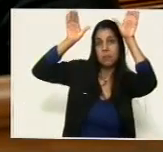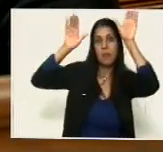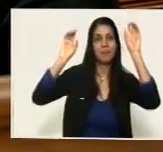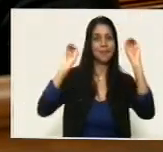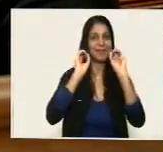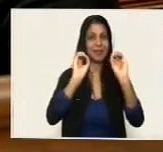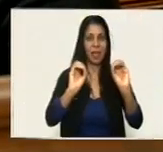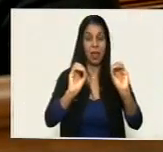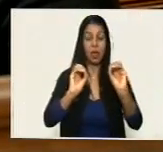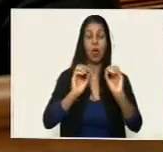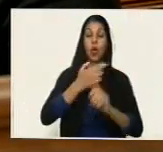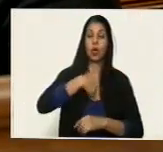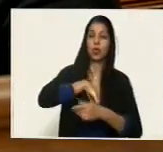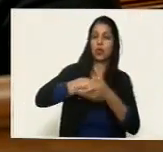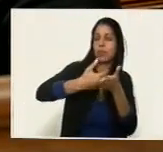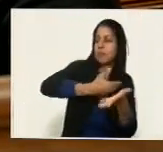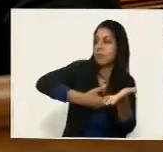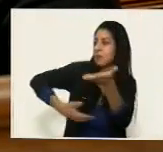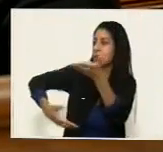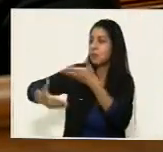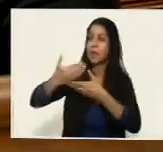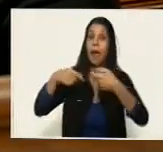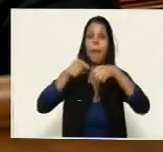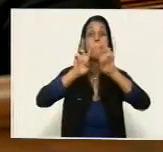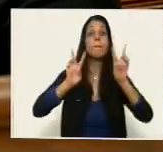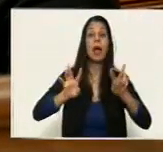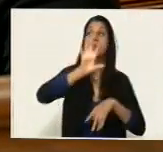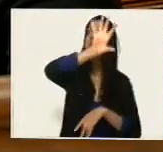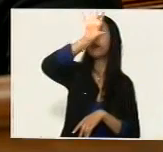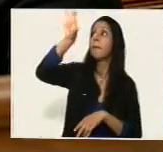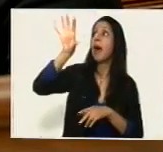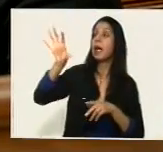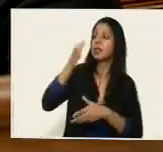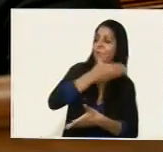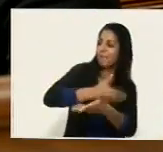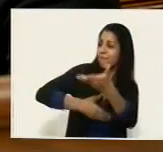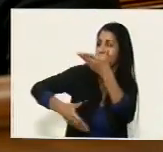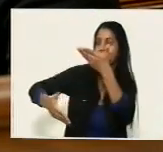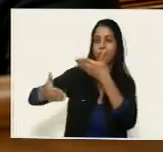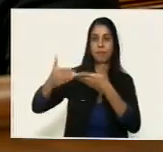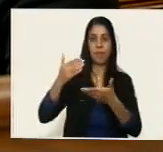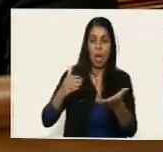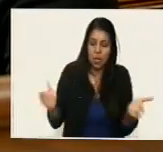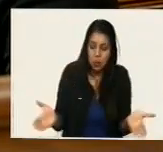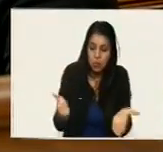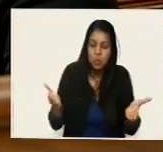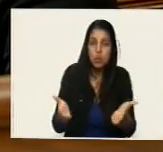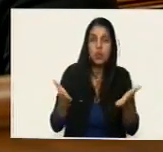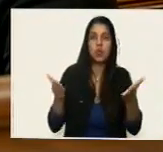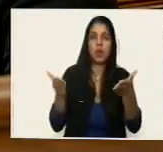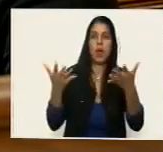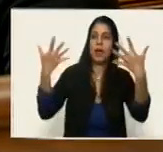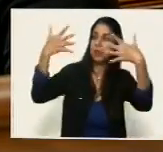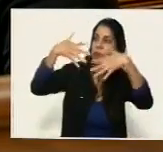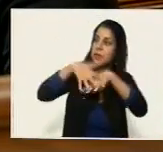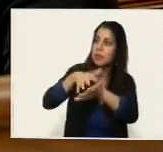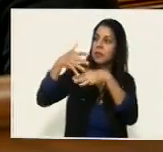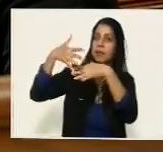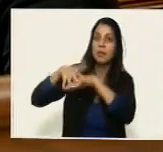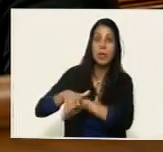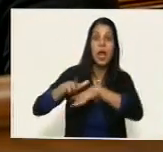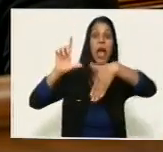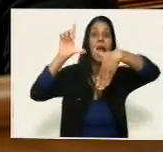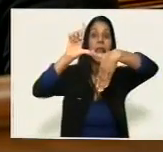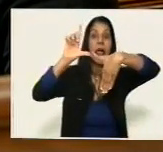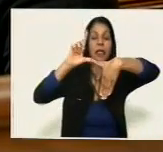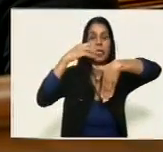la cooperación pacífica entre las naciones e impulsando y consolidando la integración